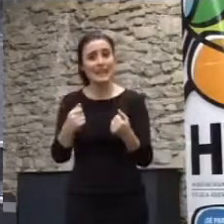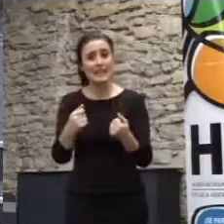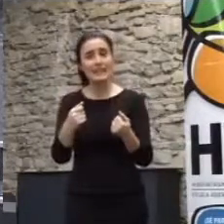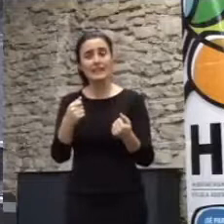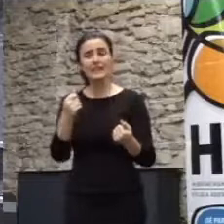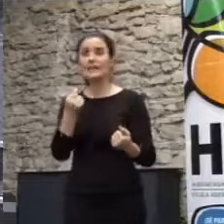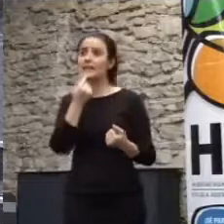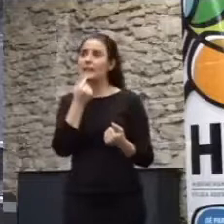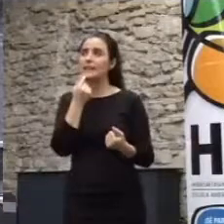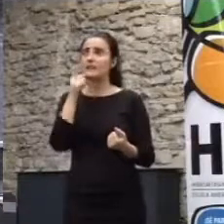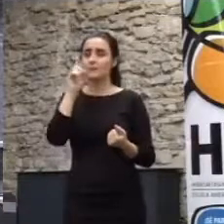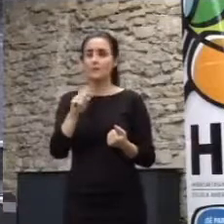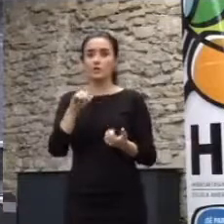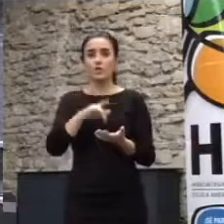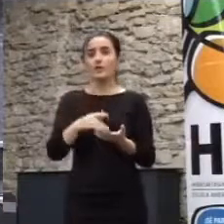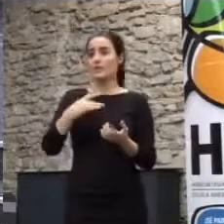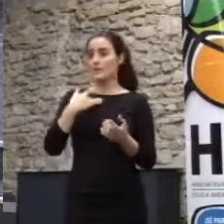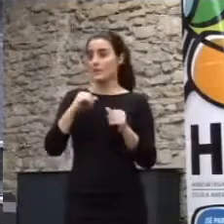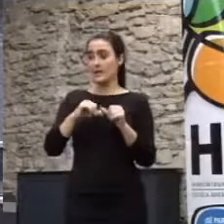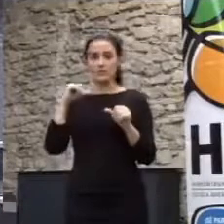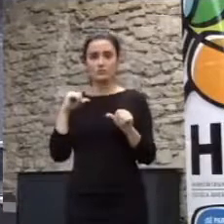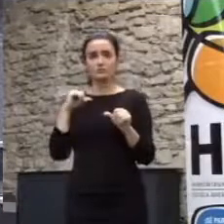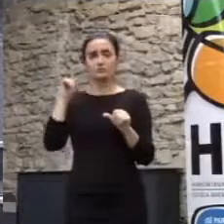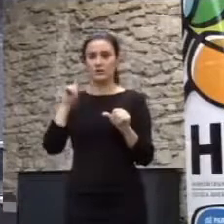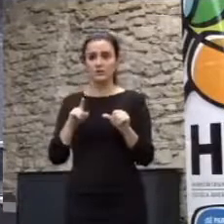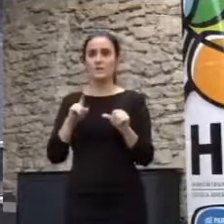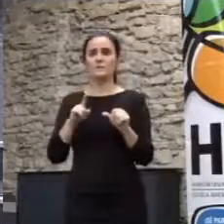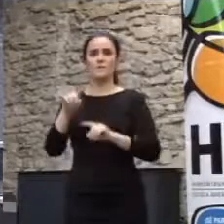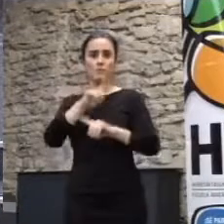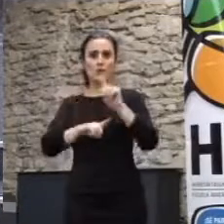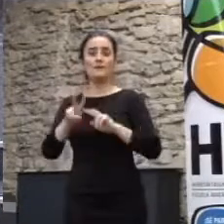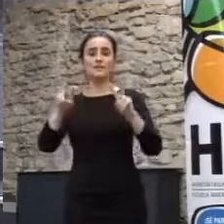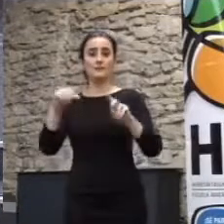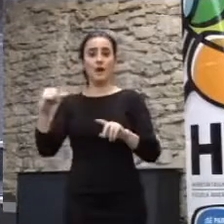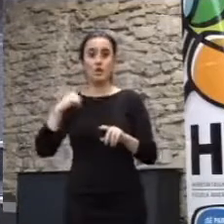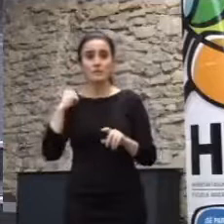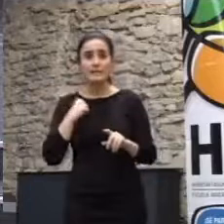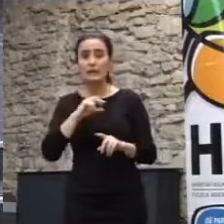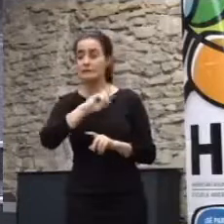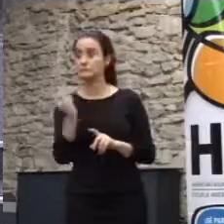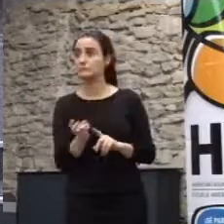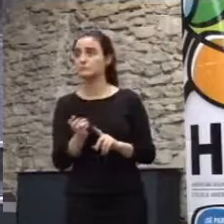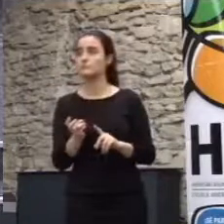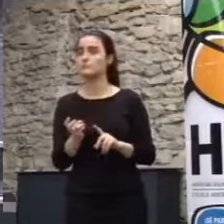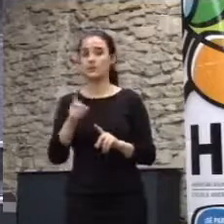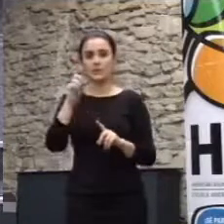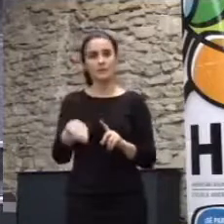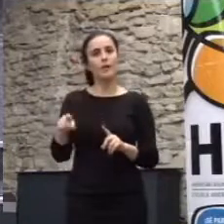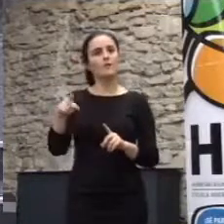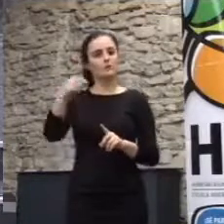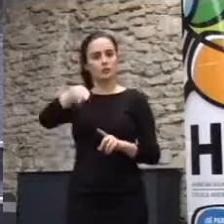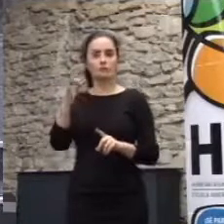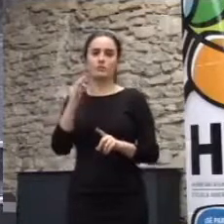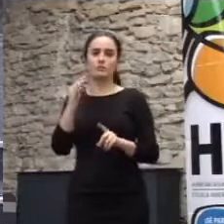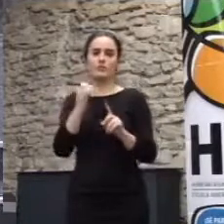respecto de que él también en estos días hay mucho follón para ir a los hospitales y bueno, que él también para ir a los partidos pues tiene que esperar colas o... Bueno,